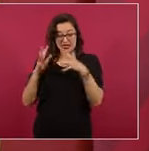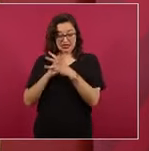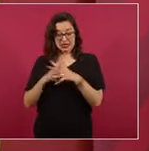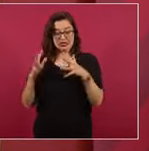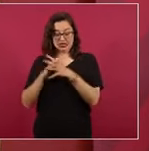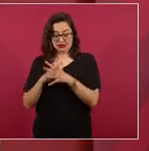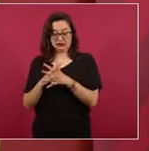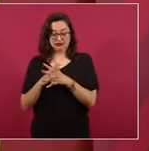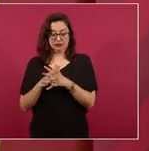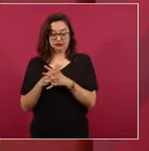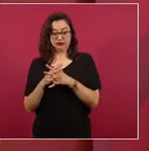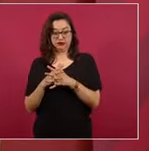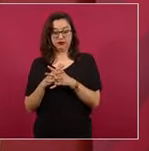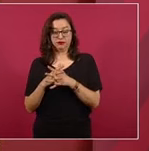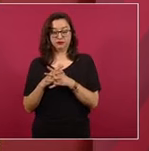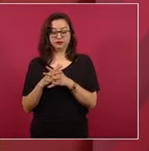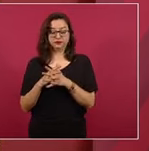intervinieron